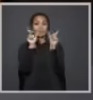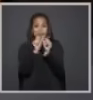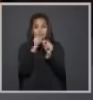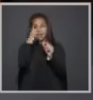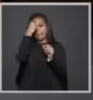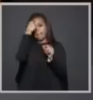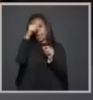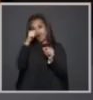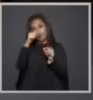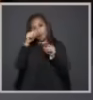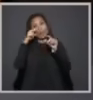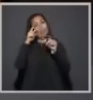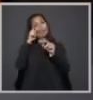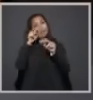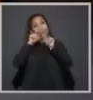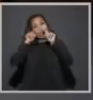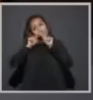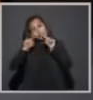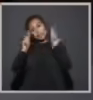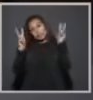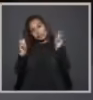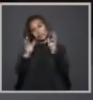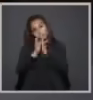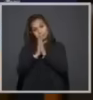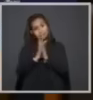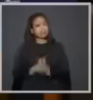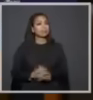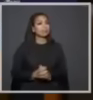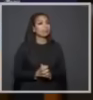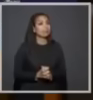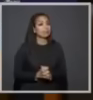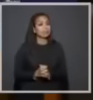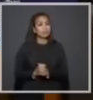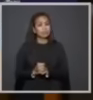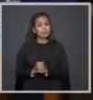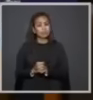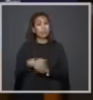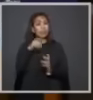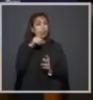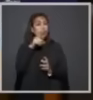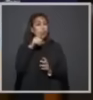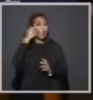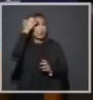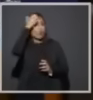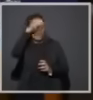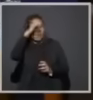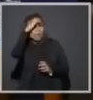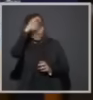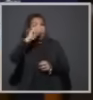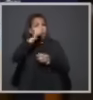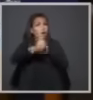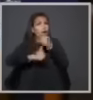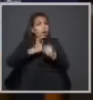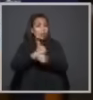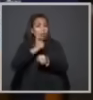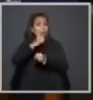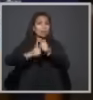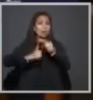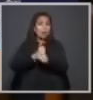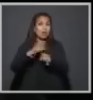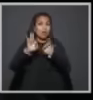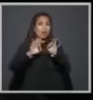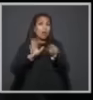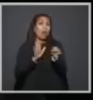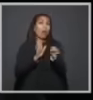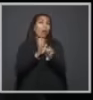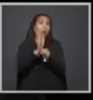abarcar varios temas. Con toda esta experiencia que ha ganado en el transcurso de los años, al día de hoy, ¿cuál piensas que es el perfil ideal